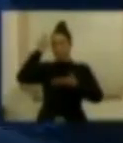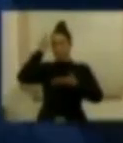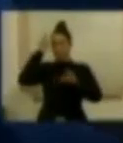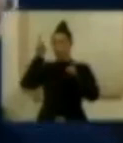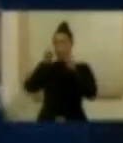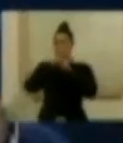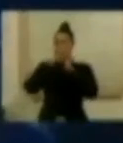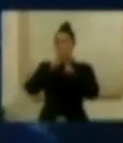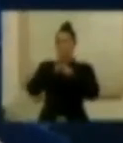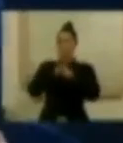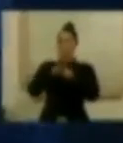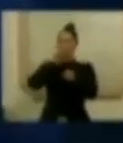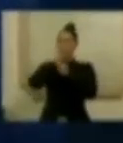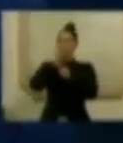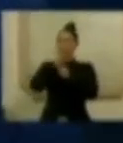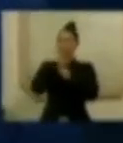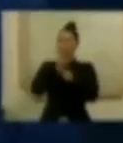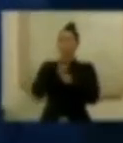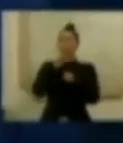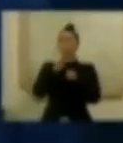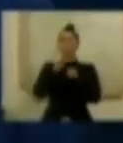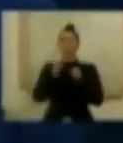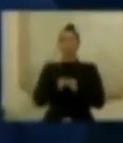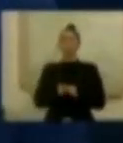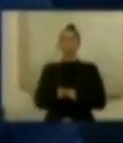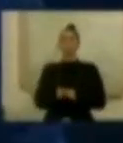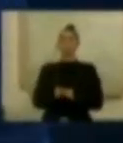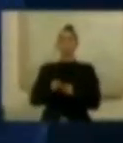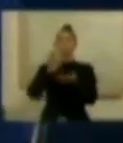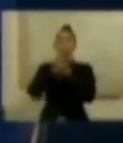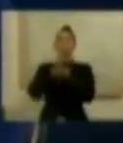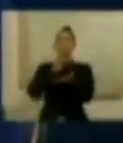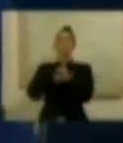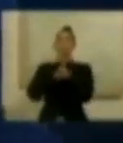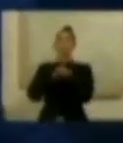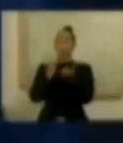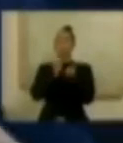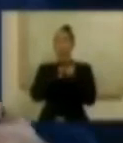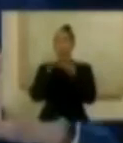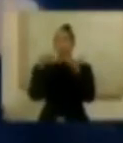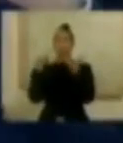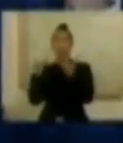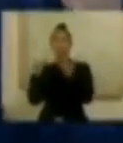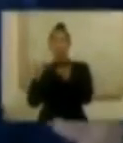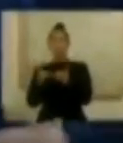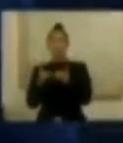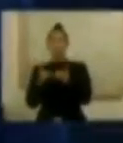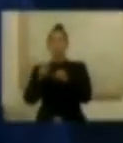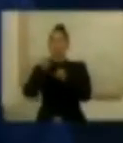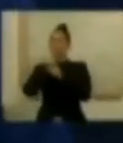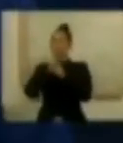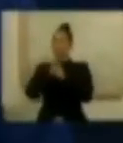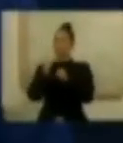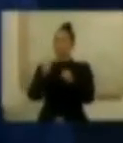día no hay una autoridad vigilante, porque siempre va a haber una parte de la población indisciplinada. Usted podrá hacer todas